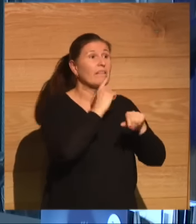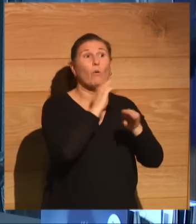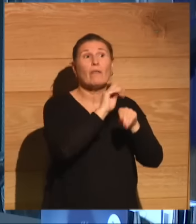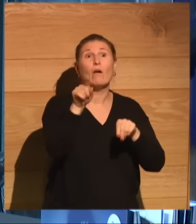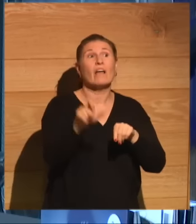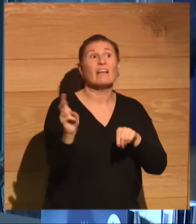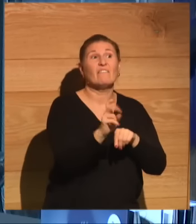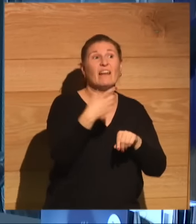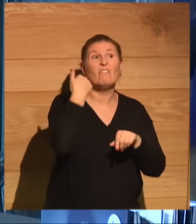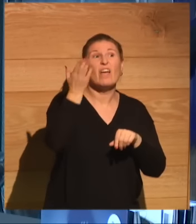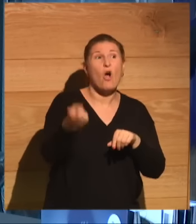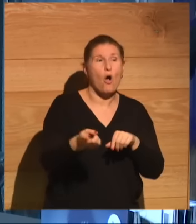Pues cuenta que